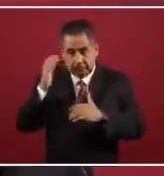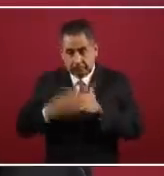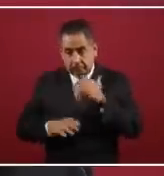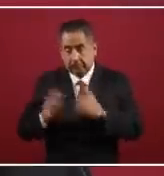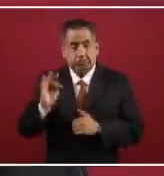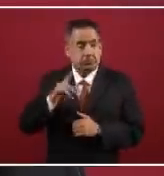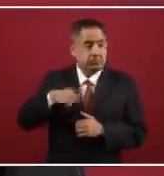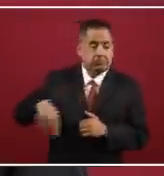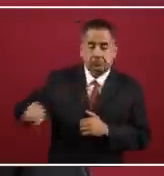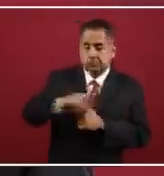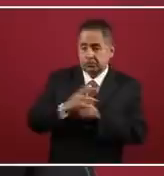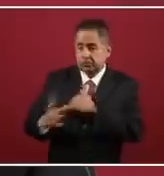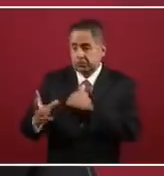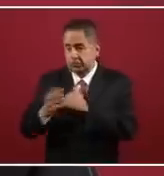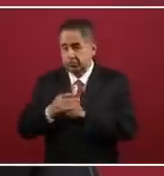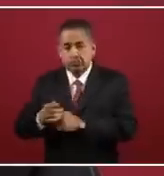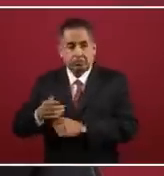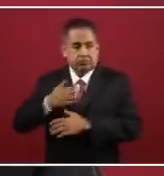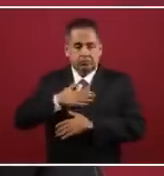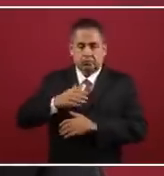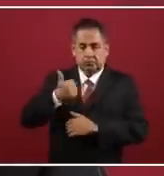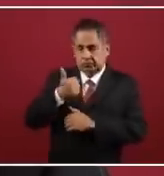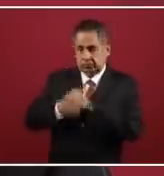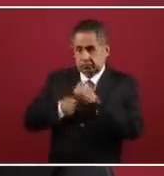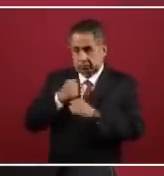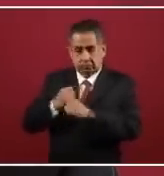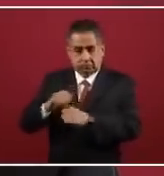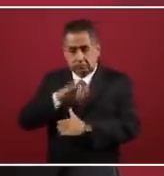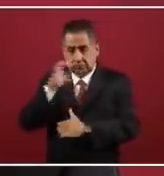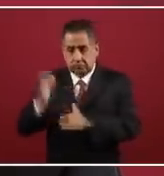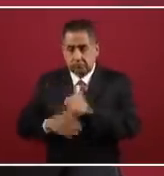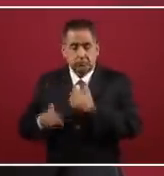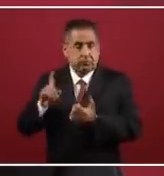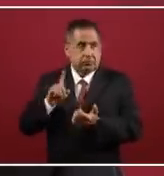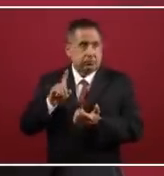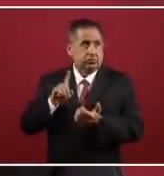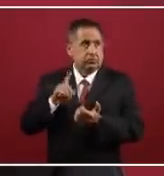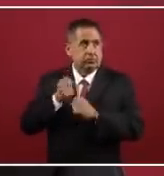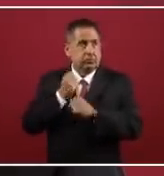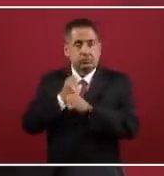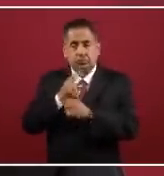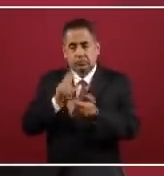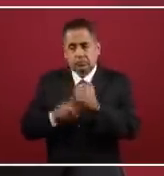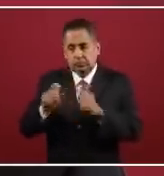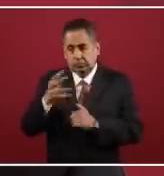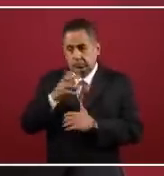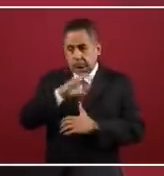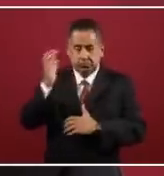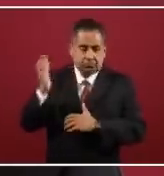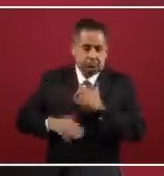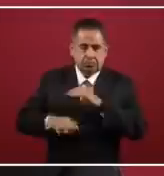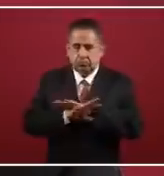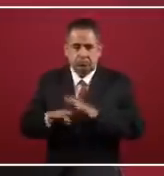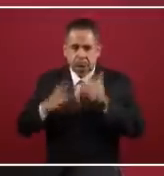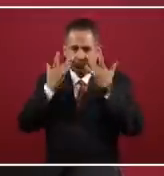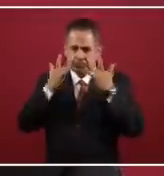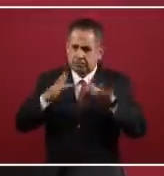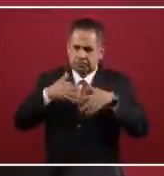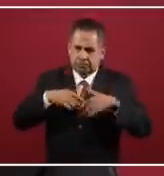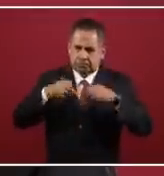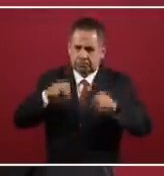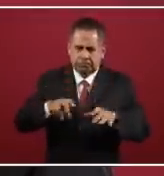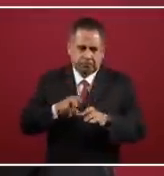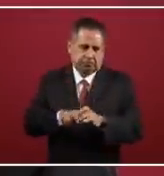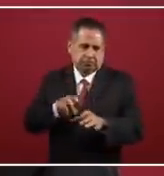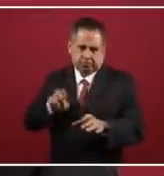yo termine mi encomienda en el 24 y me retire,